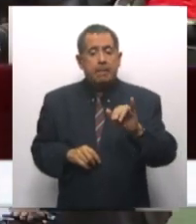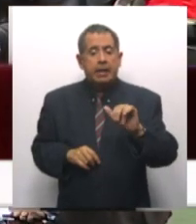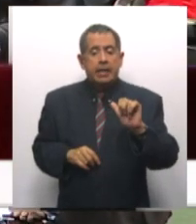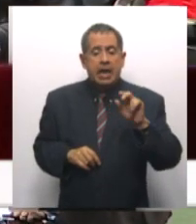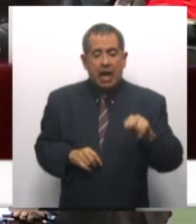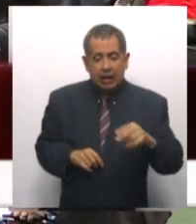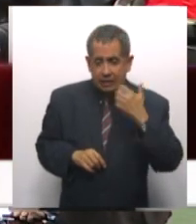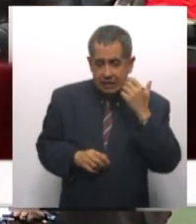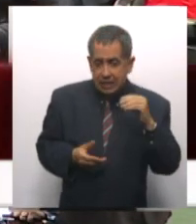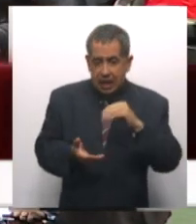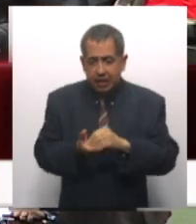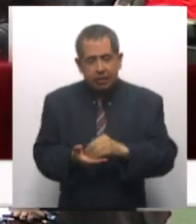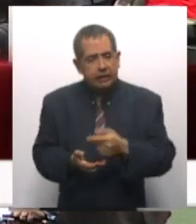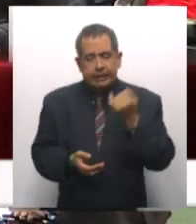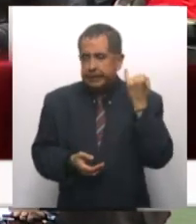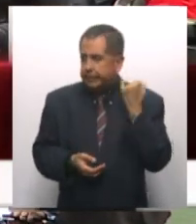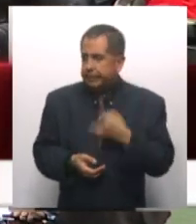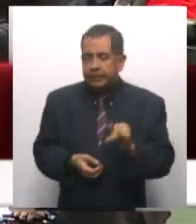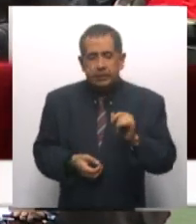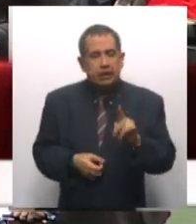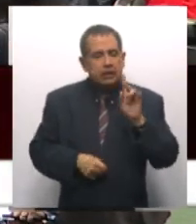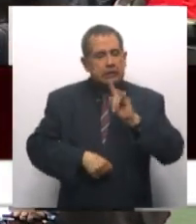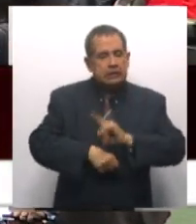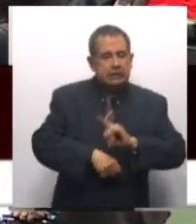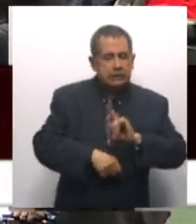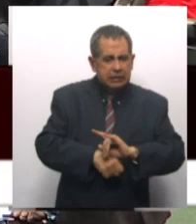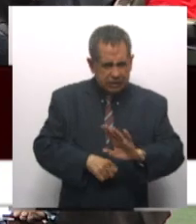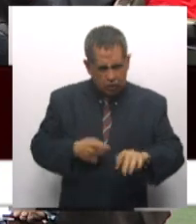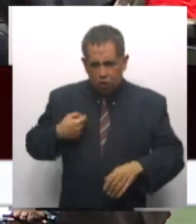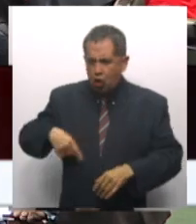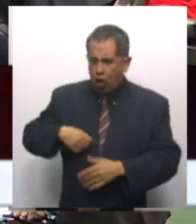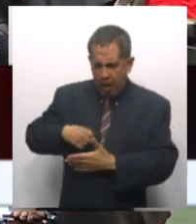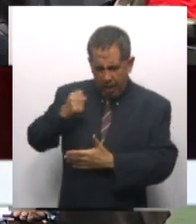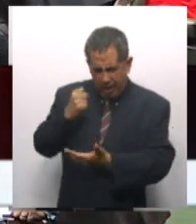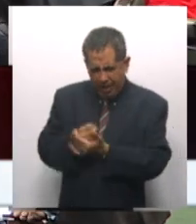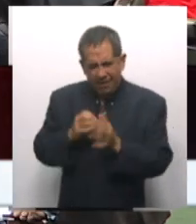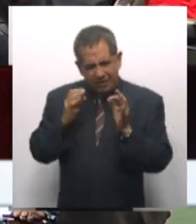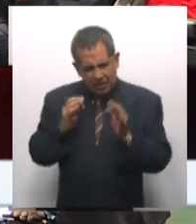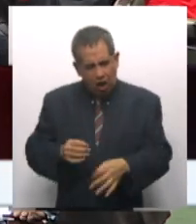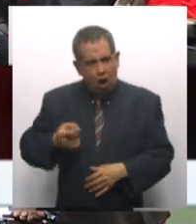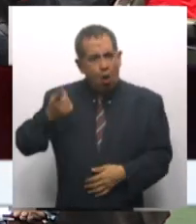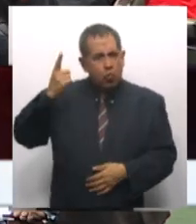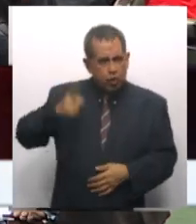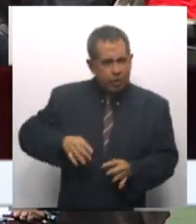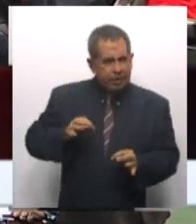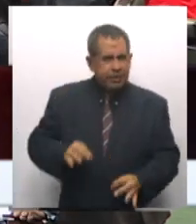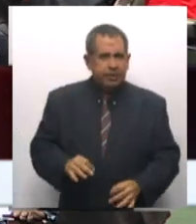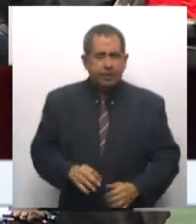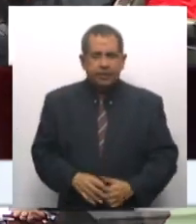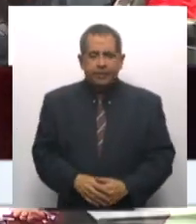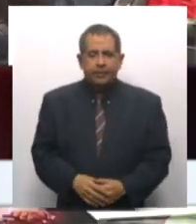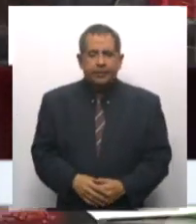quieren hacer es simular que lo que nosotros estamos aprobando es un acto de autoridad.